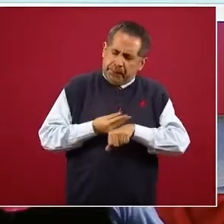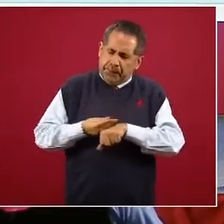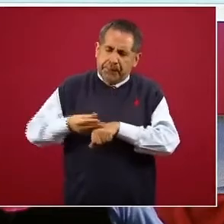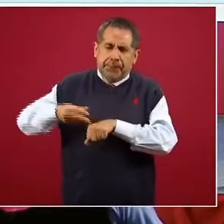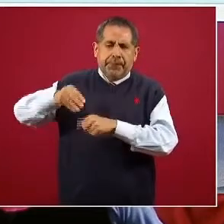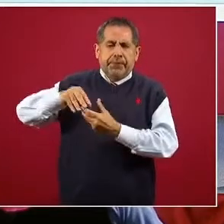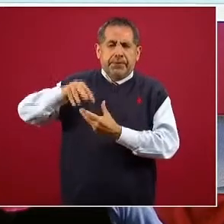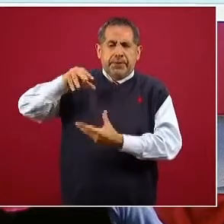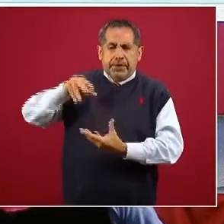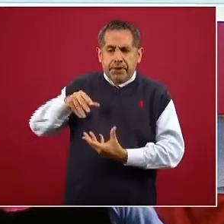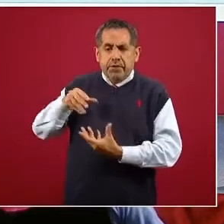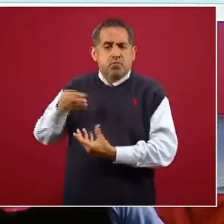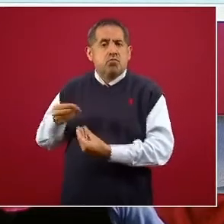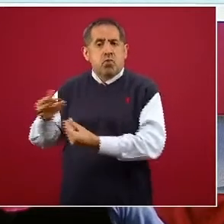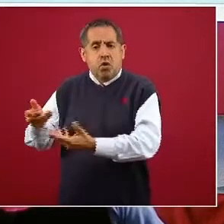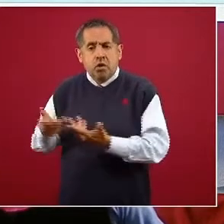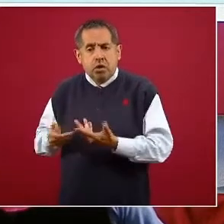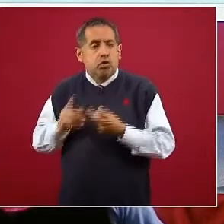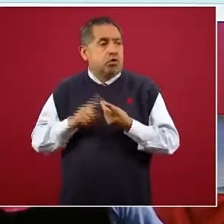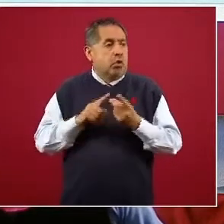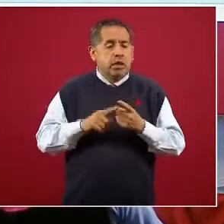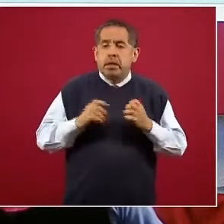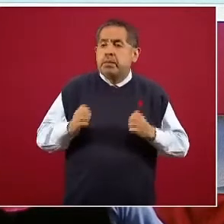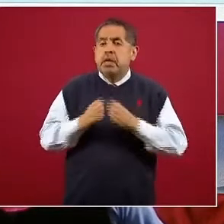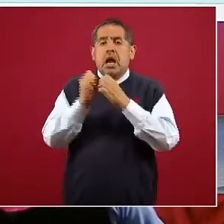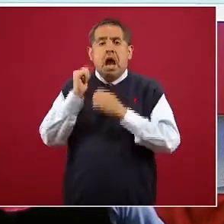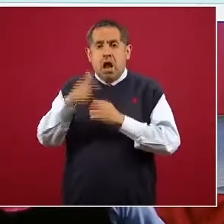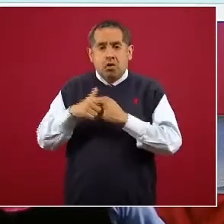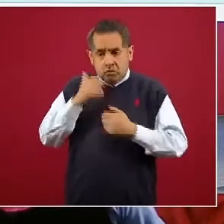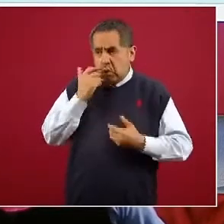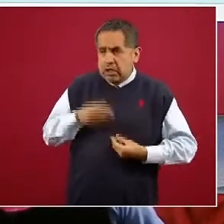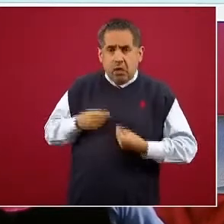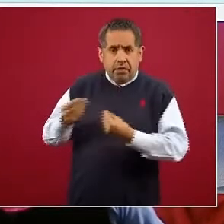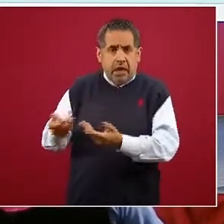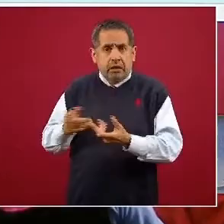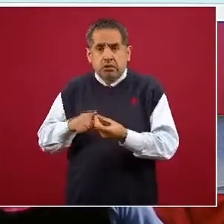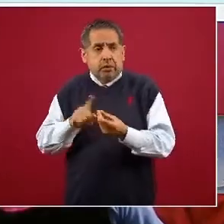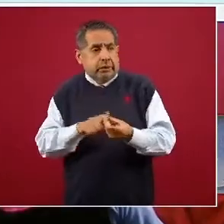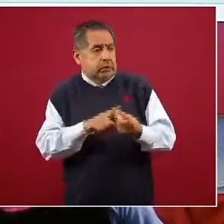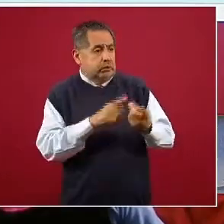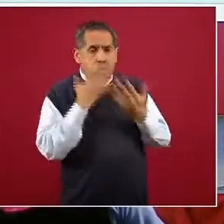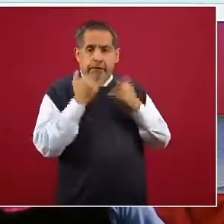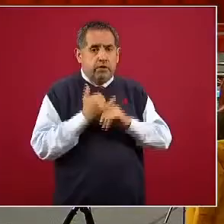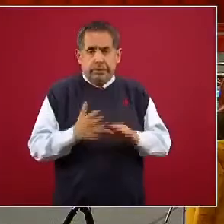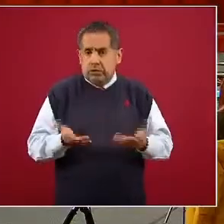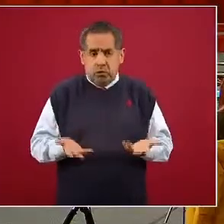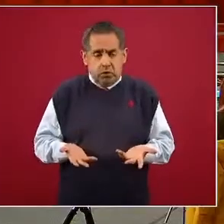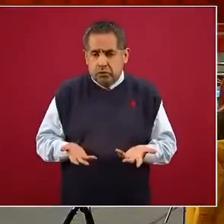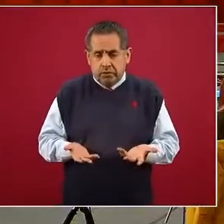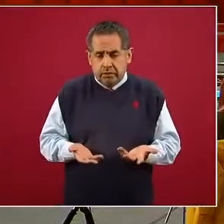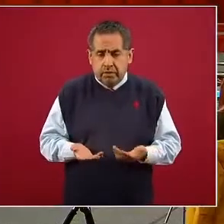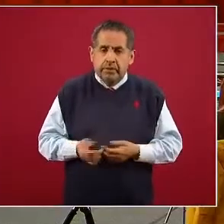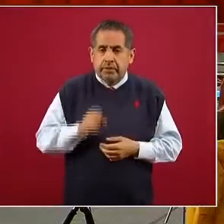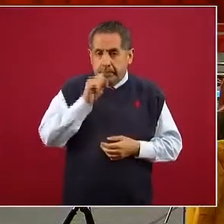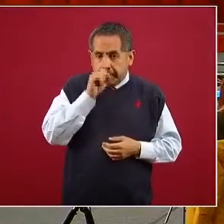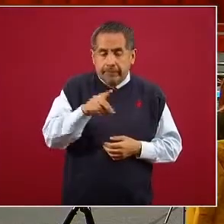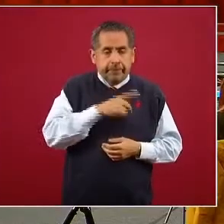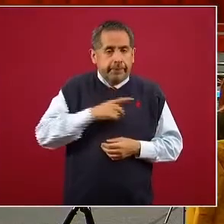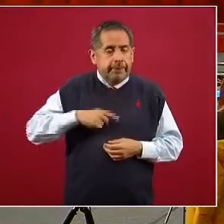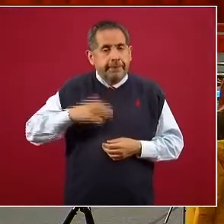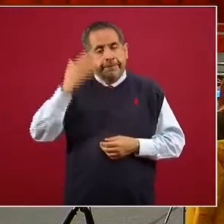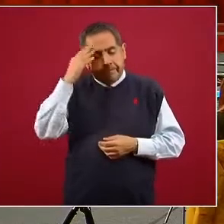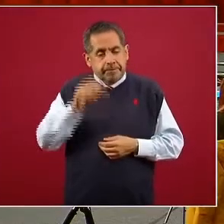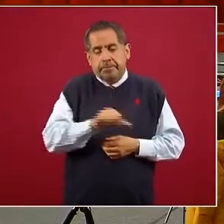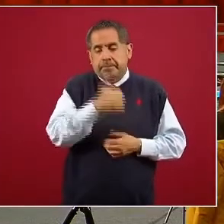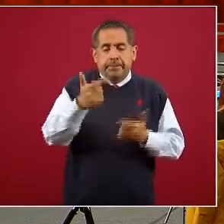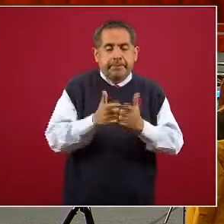donde podemos derivar a los donadores para asistir en el momento y en el lugar específico. Pero también debemos de reconocer otro